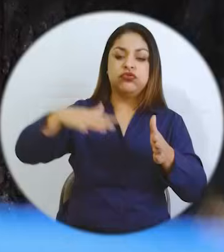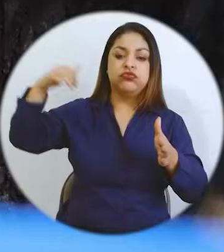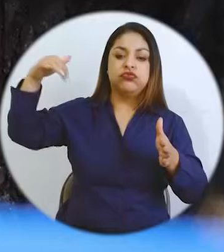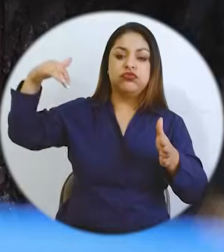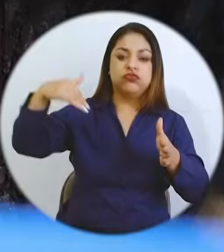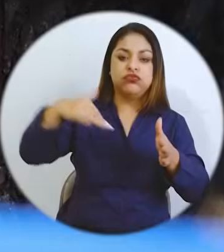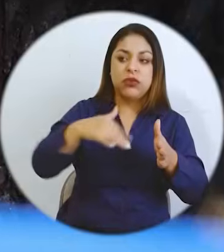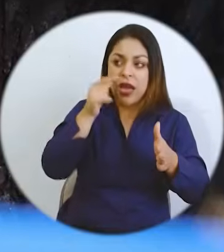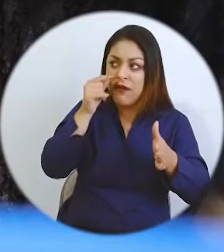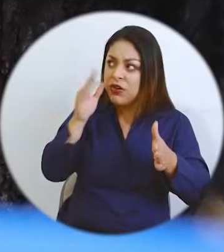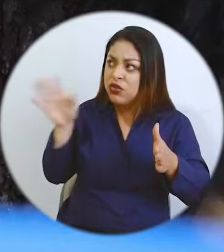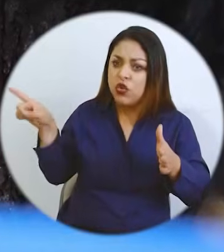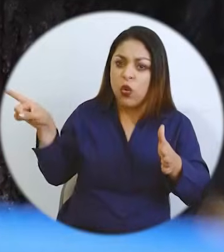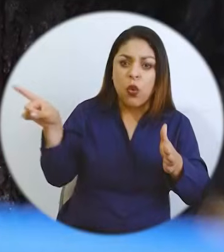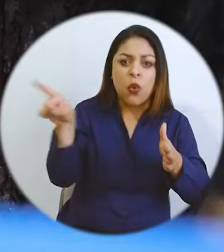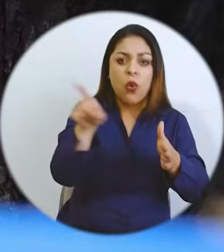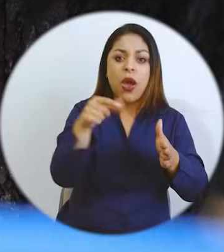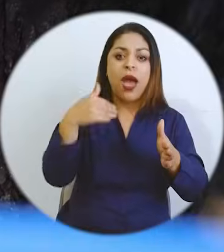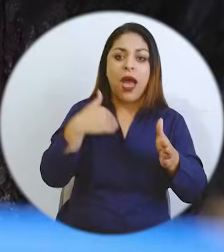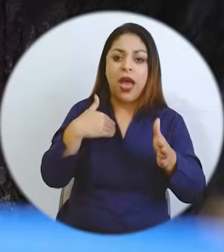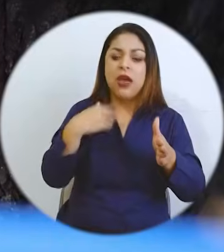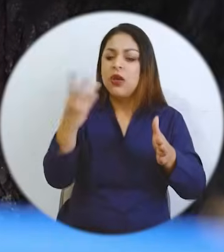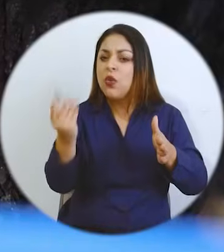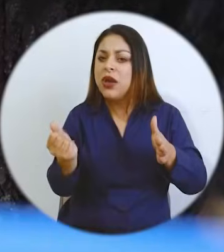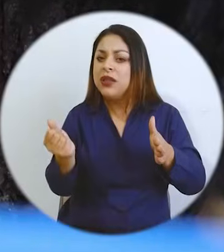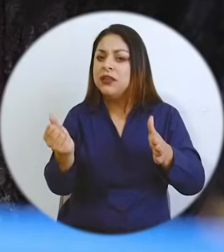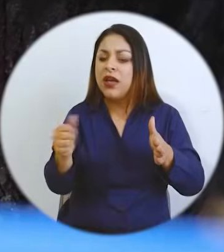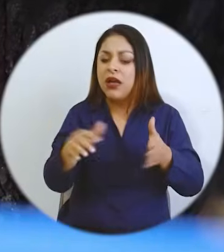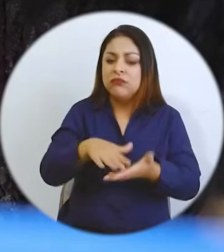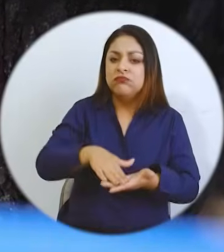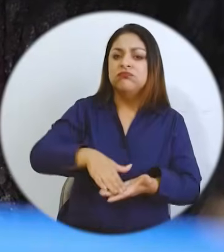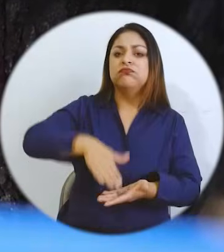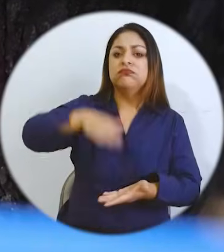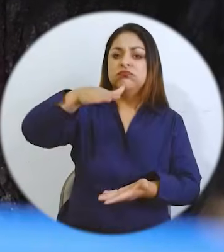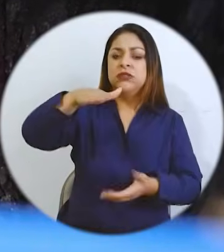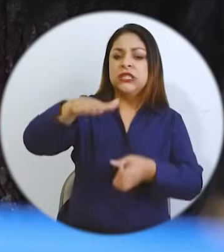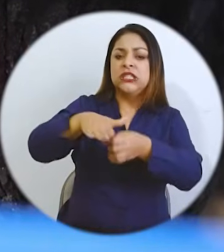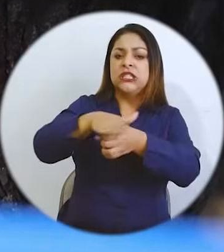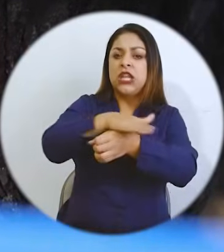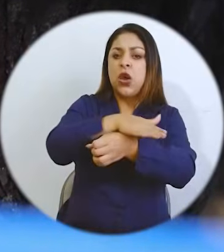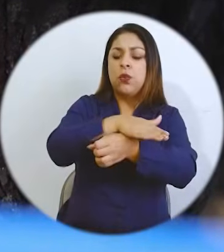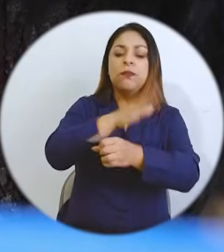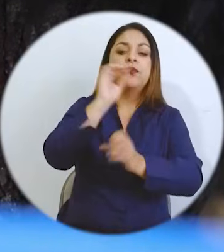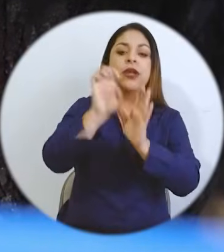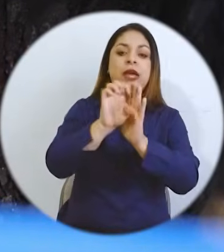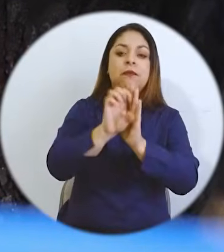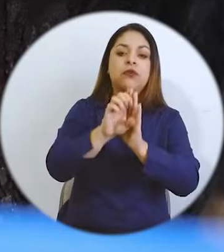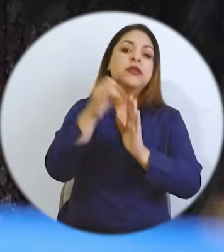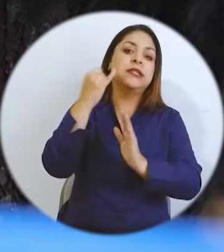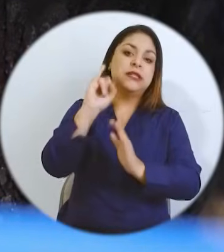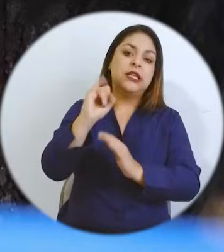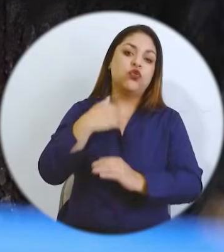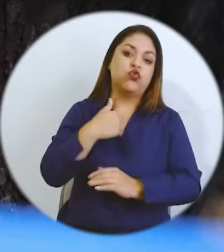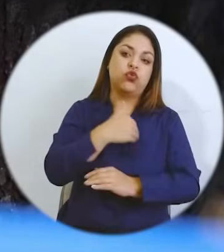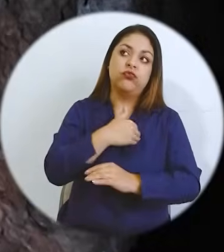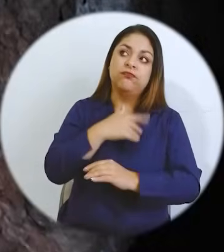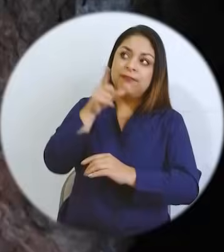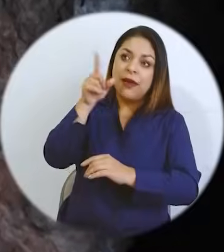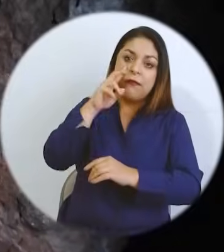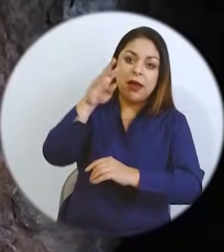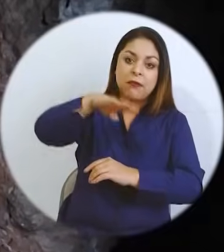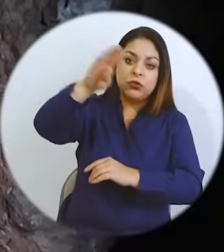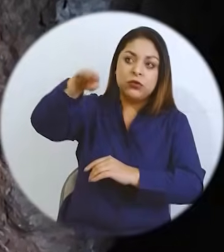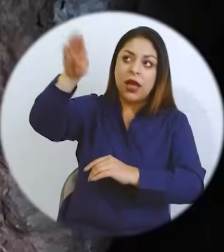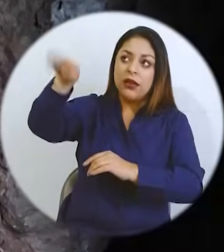nacientes están llegando, en qué cantidad, si el tanque está lleno, porque si pasó algo en la montaña, nos damos cuenta en la mañana.